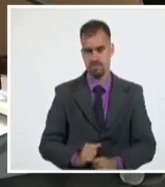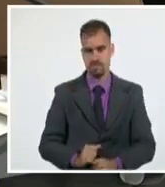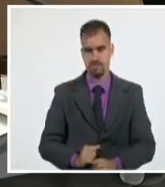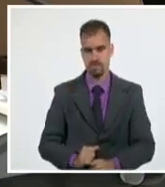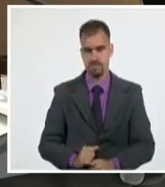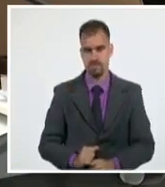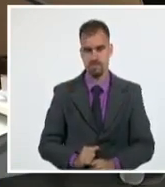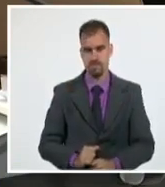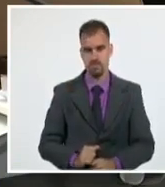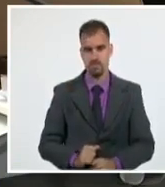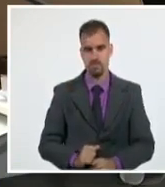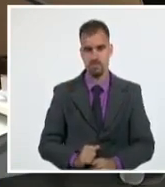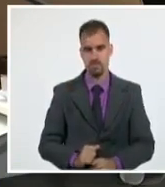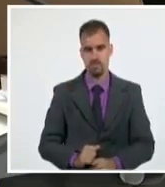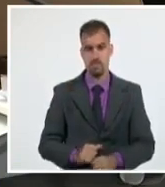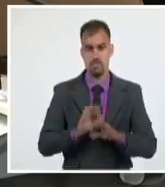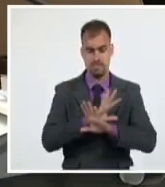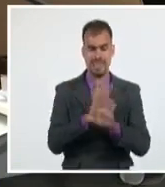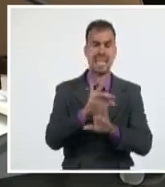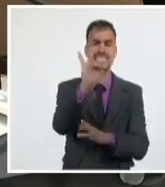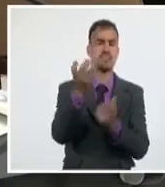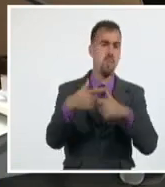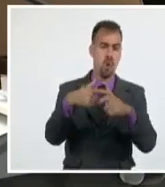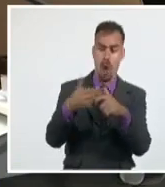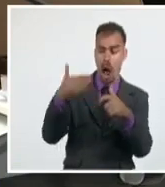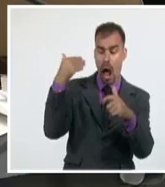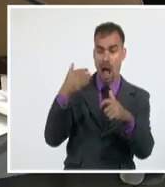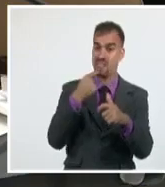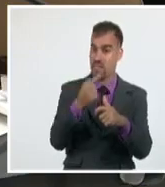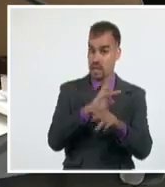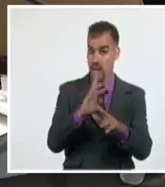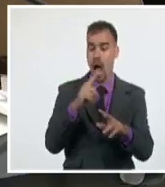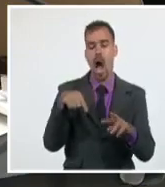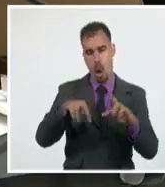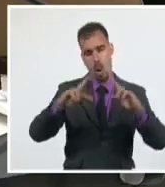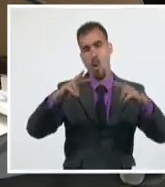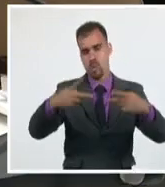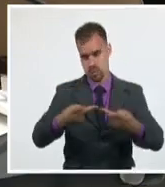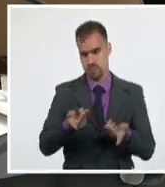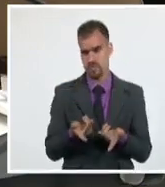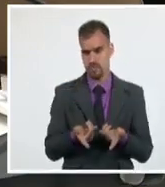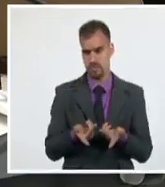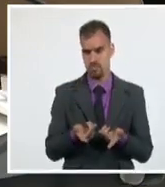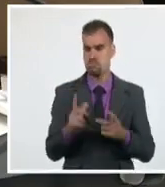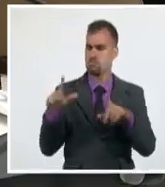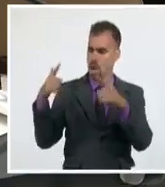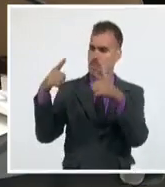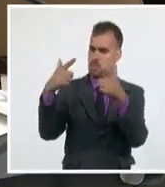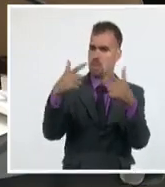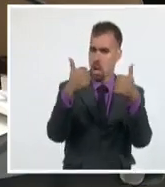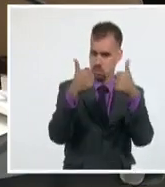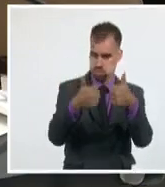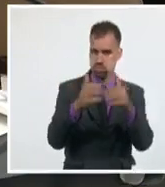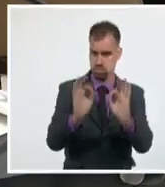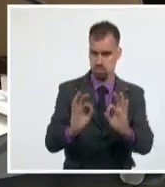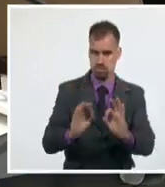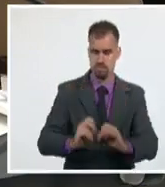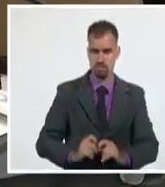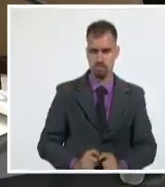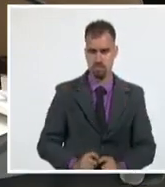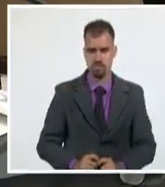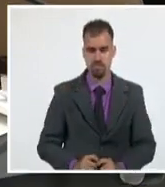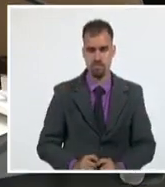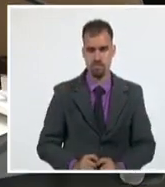que ya el séptimo Congreso había planteado y se ha cumplido totalmente, y en este sentido jerarquiza el tema de